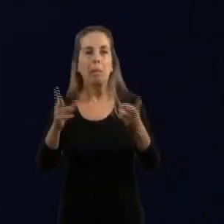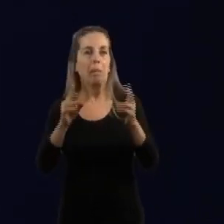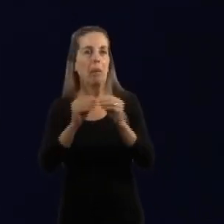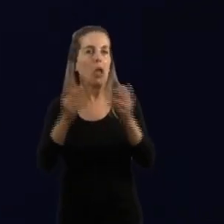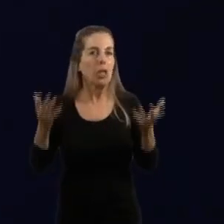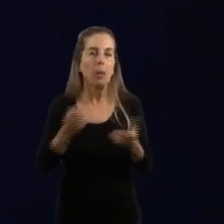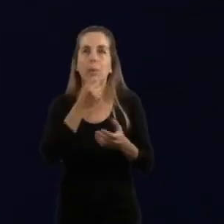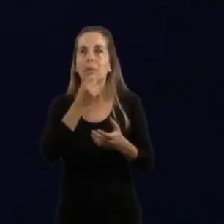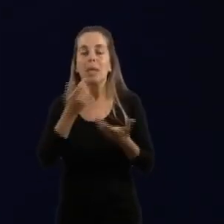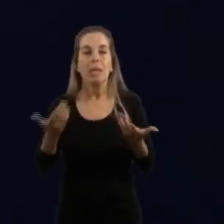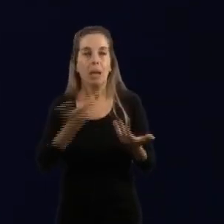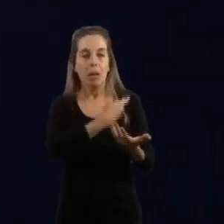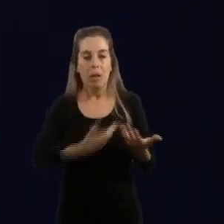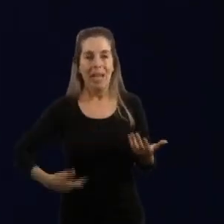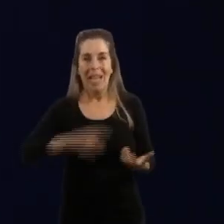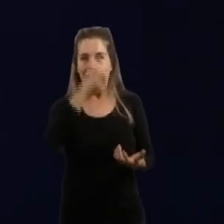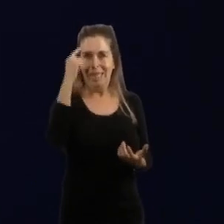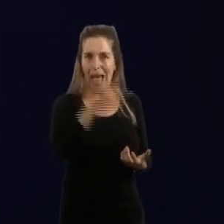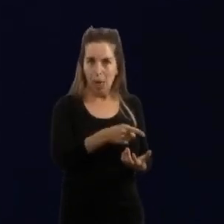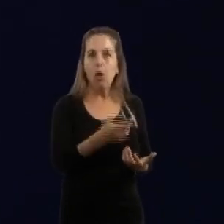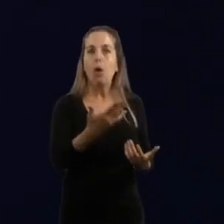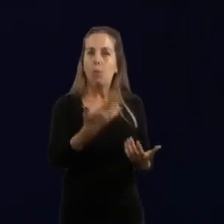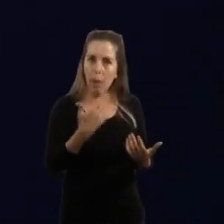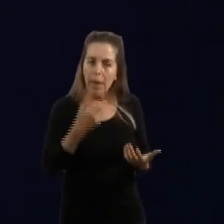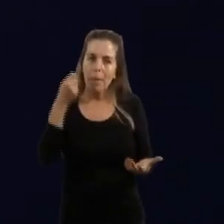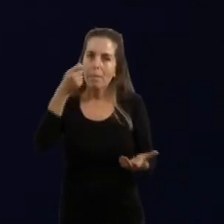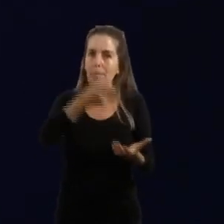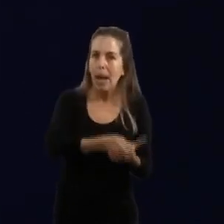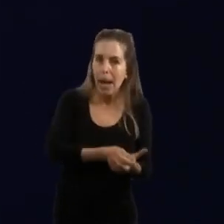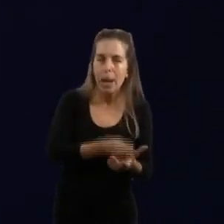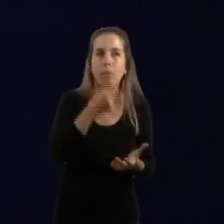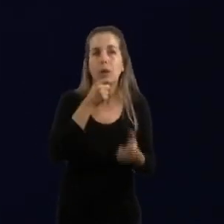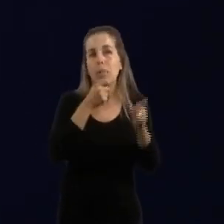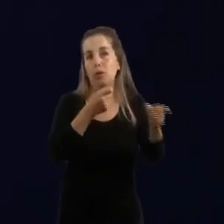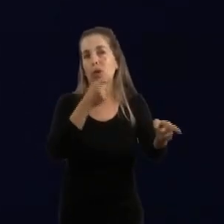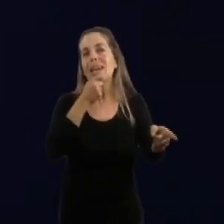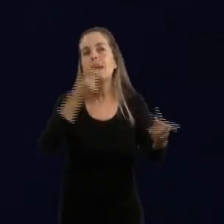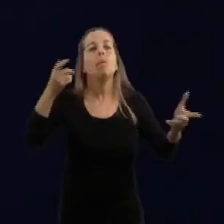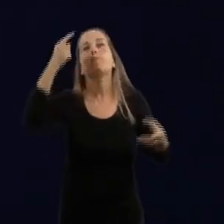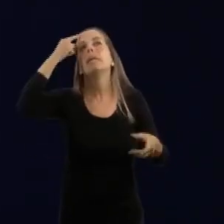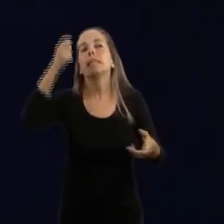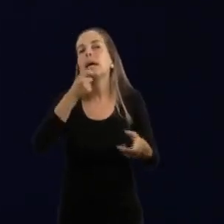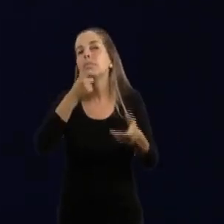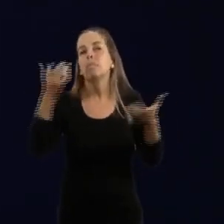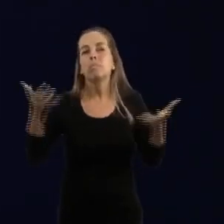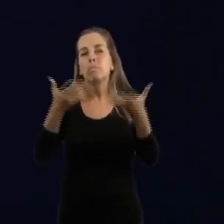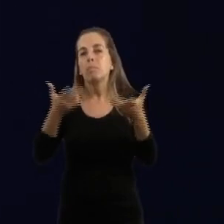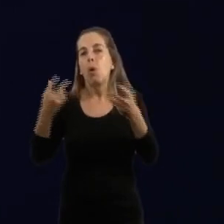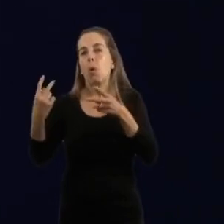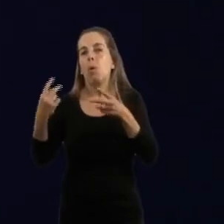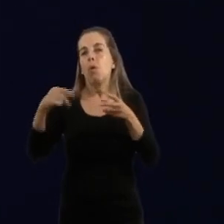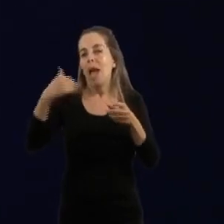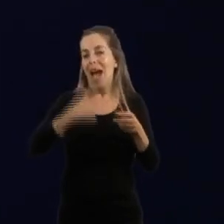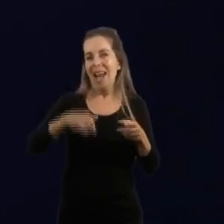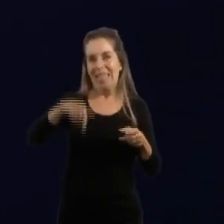cuando tenés un Estado que soporta el costo de determinada operación, el ejemplo que vos me ponés, no vamos a suponer una ruta de un punto a otro de la